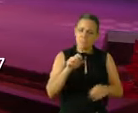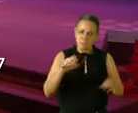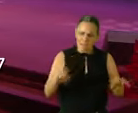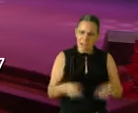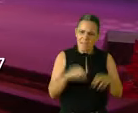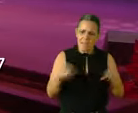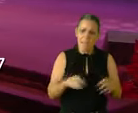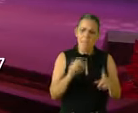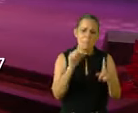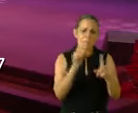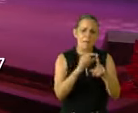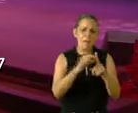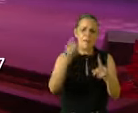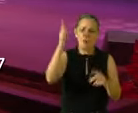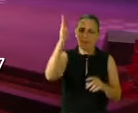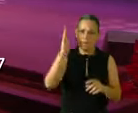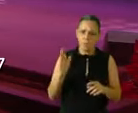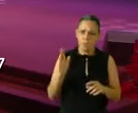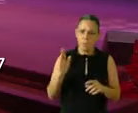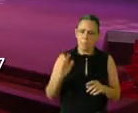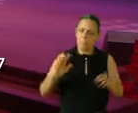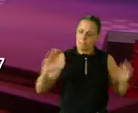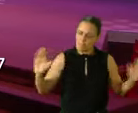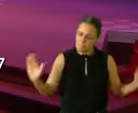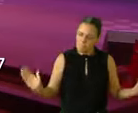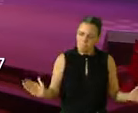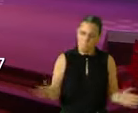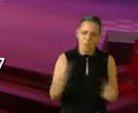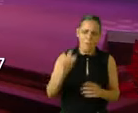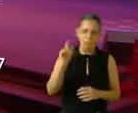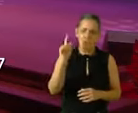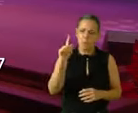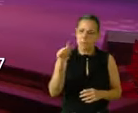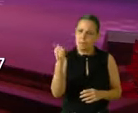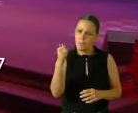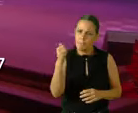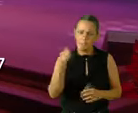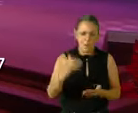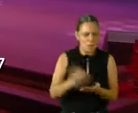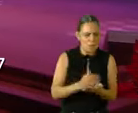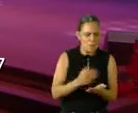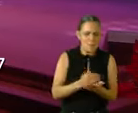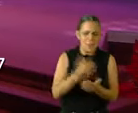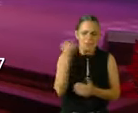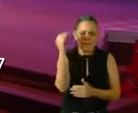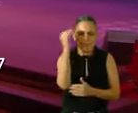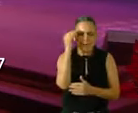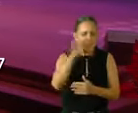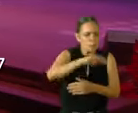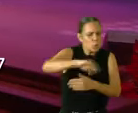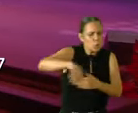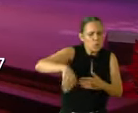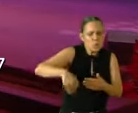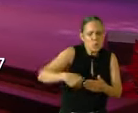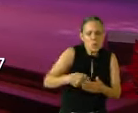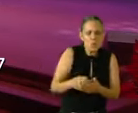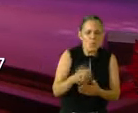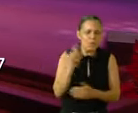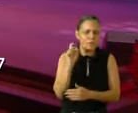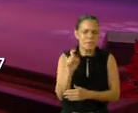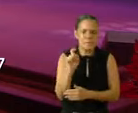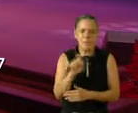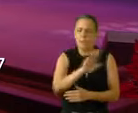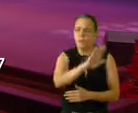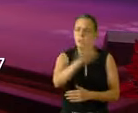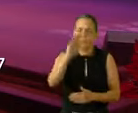que vamos a ofrendar y vamos a diezmar, creyendo que todas las necesidades de tus hijos son suplidas en